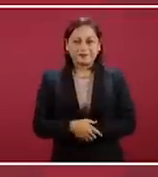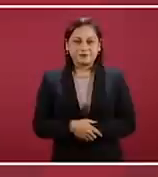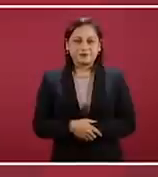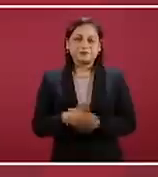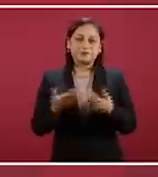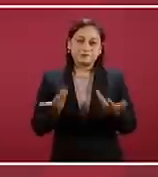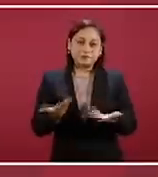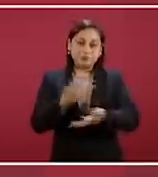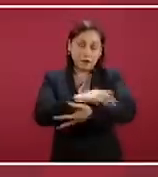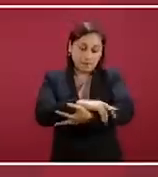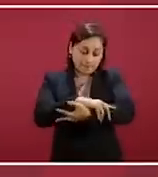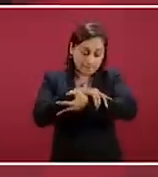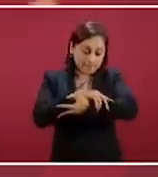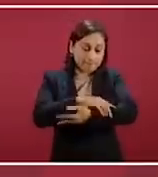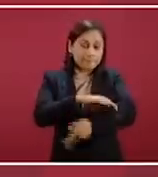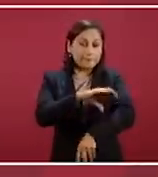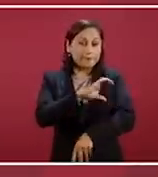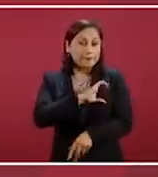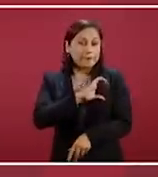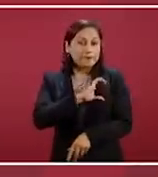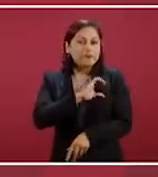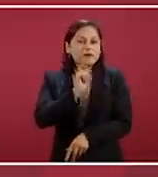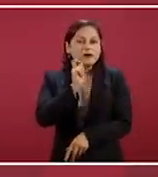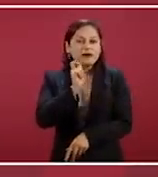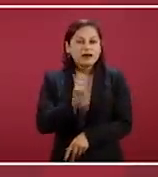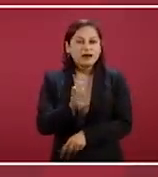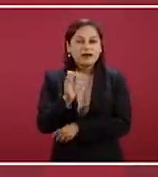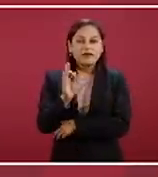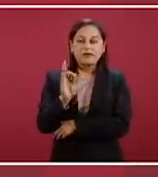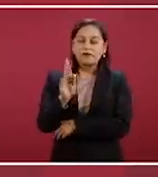ser fraterno es pensar que